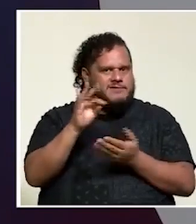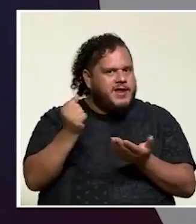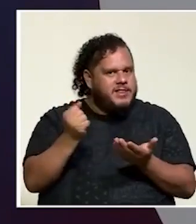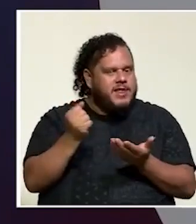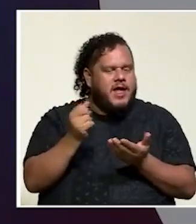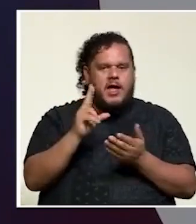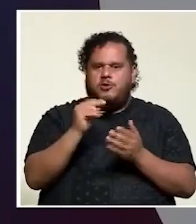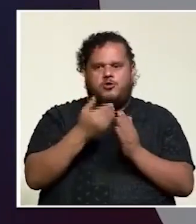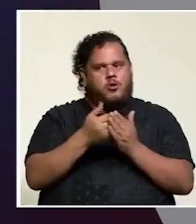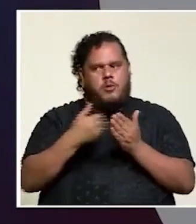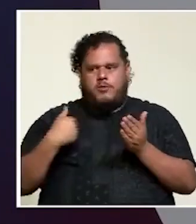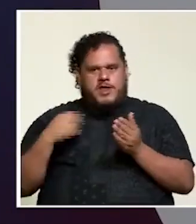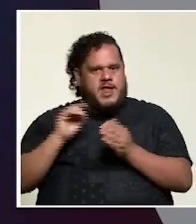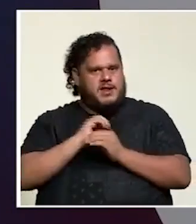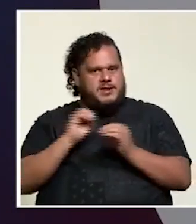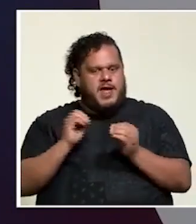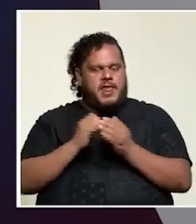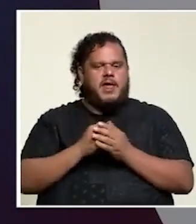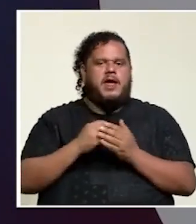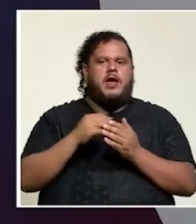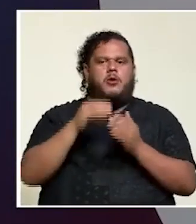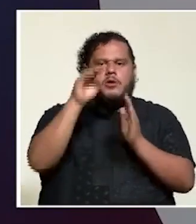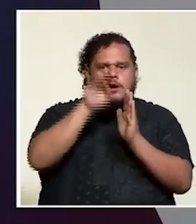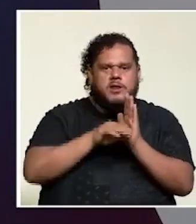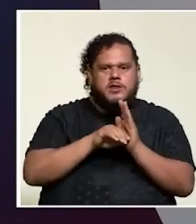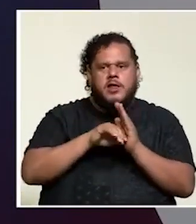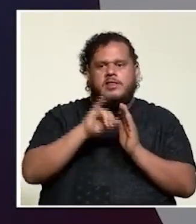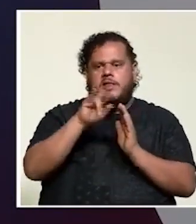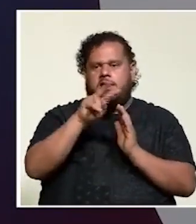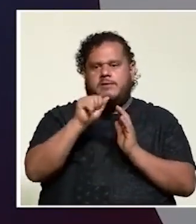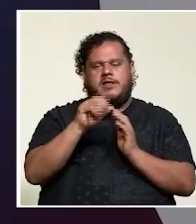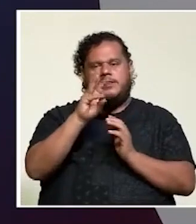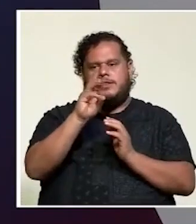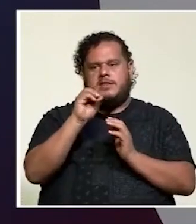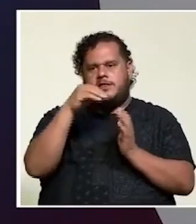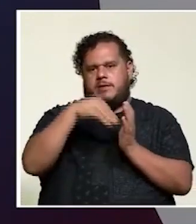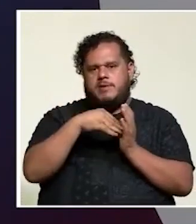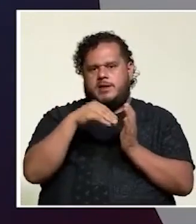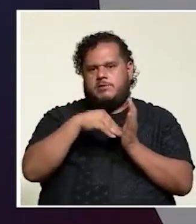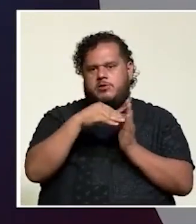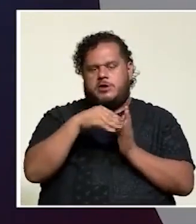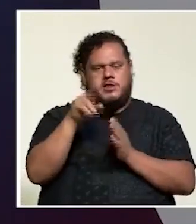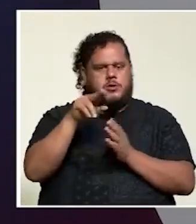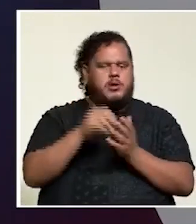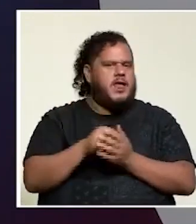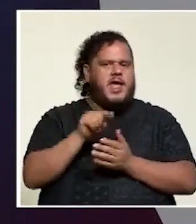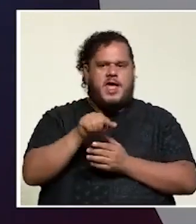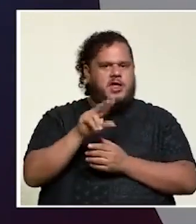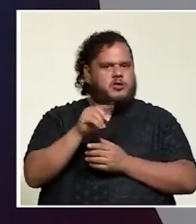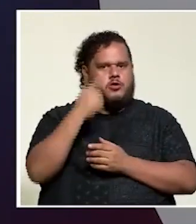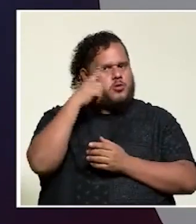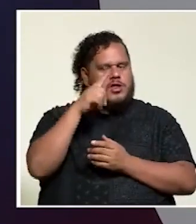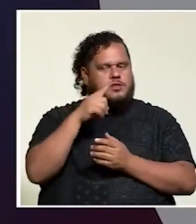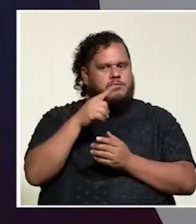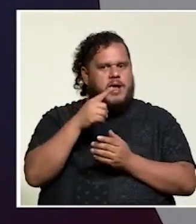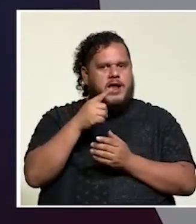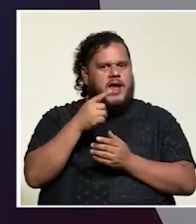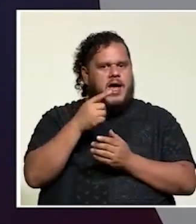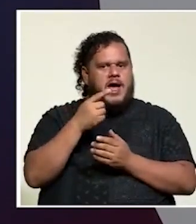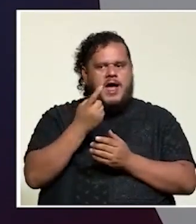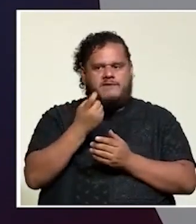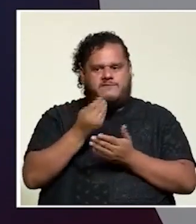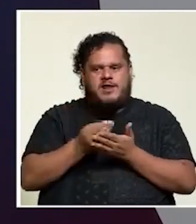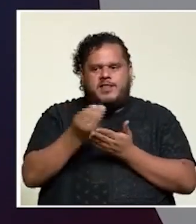Cuando le estoy hablando de un aumento en la recaudación del IVA de 60.000 millones de colones. Esto no es para desfinanciar programas, esto es